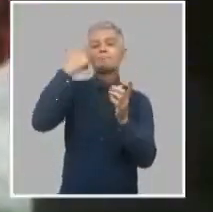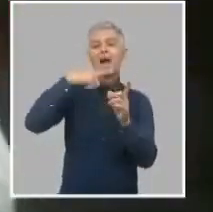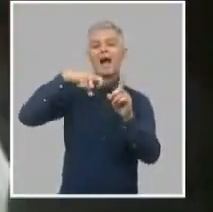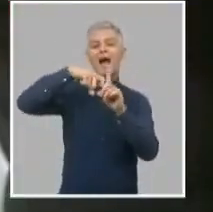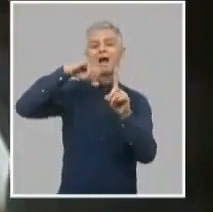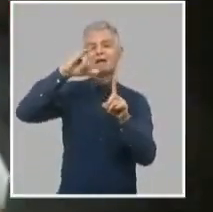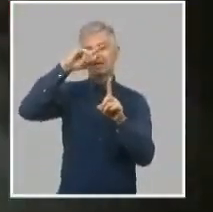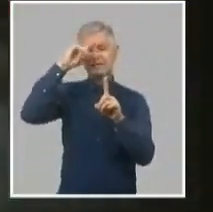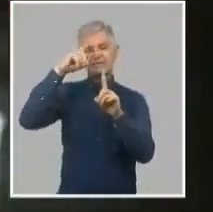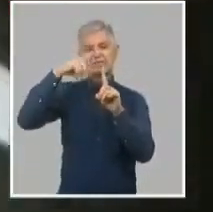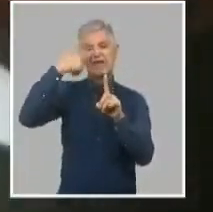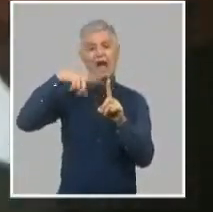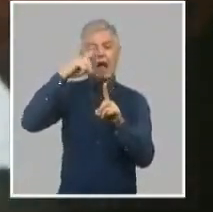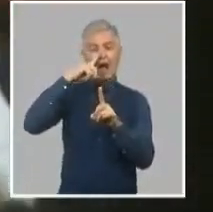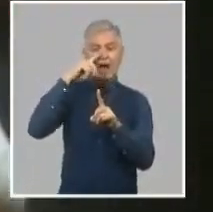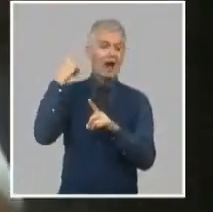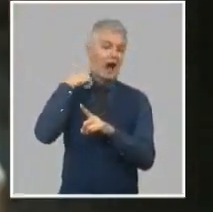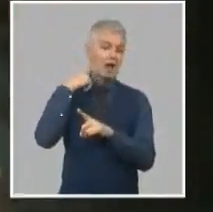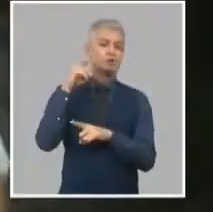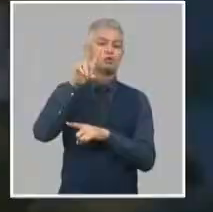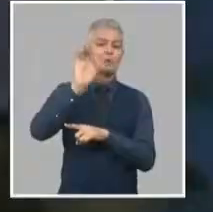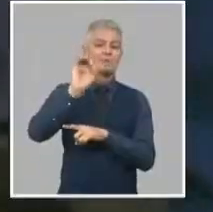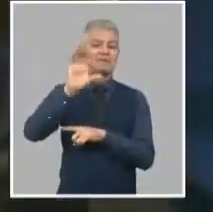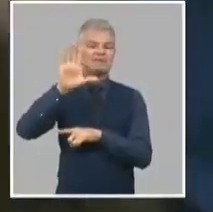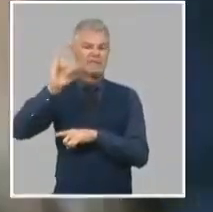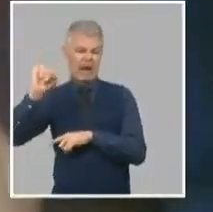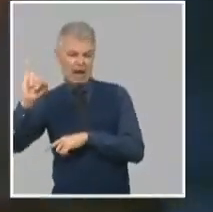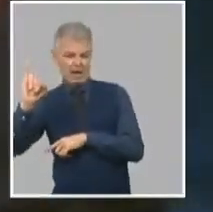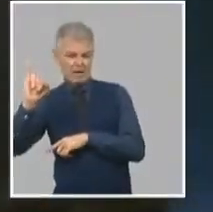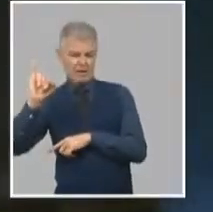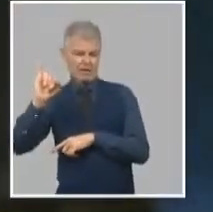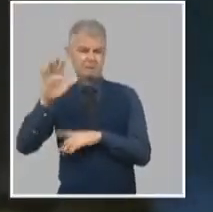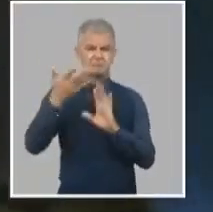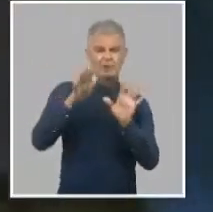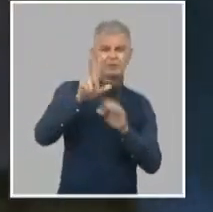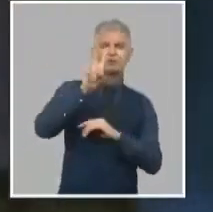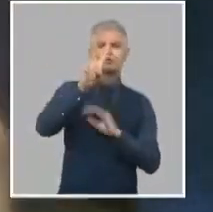el año 2005-2006, más de 2.500